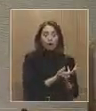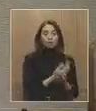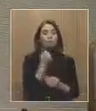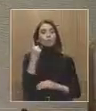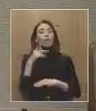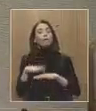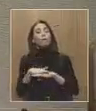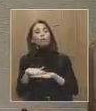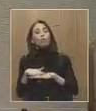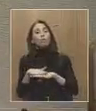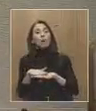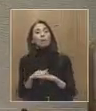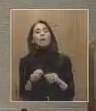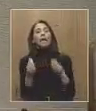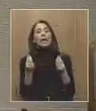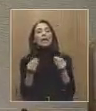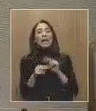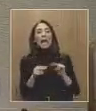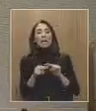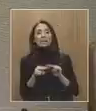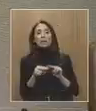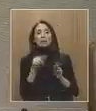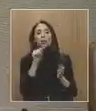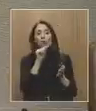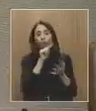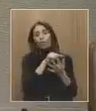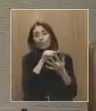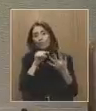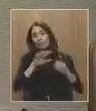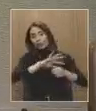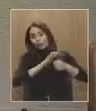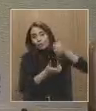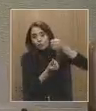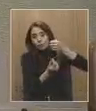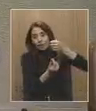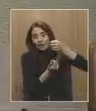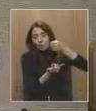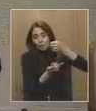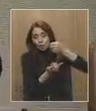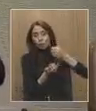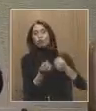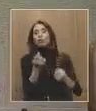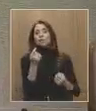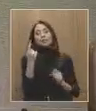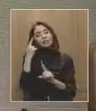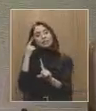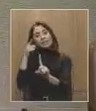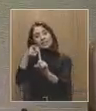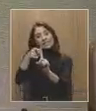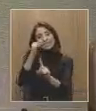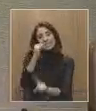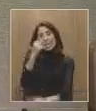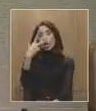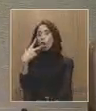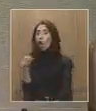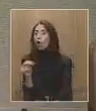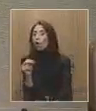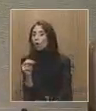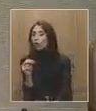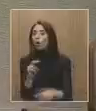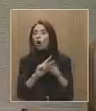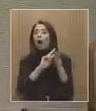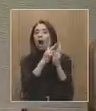que fundamentalmente qué hacemos con dichos recursos. Es decir, si apuntan o no apuntan